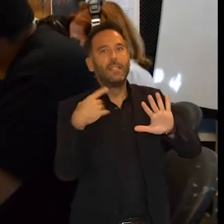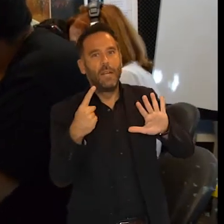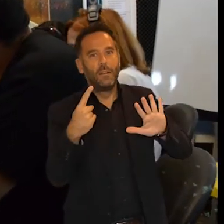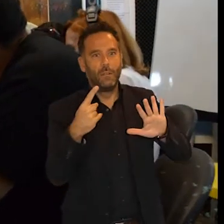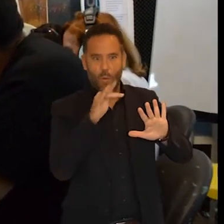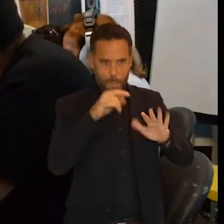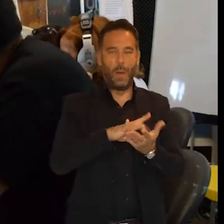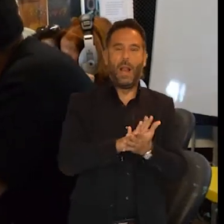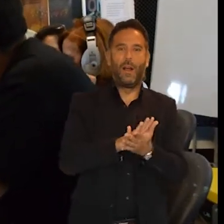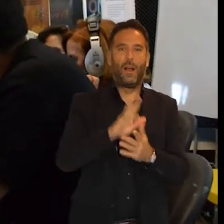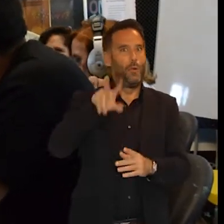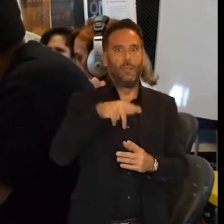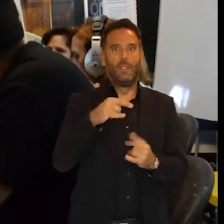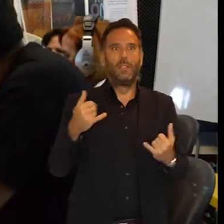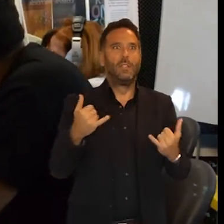todavía.